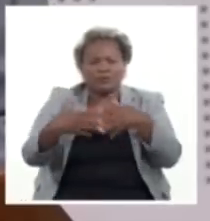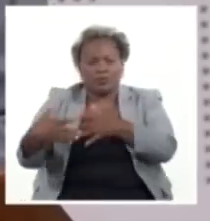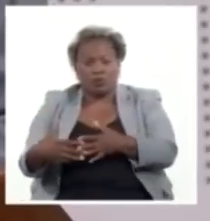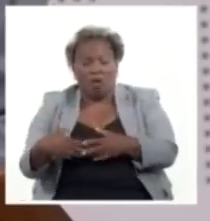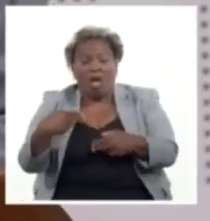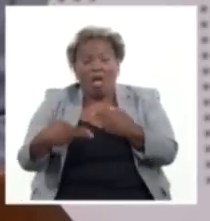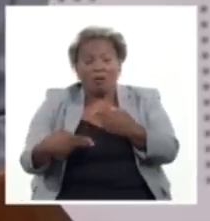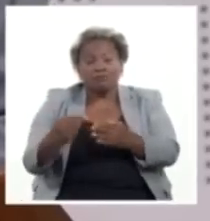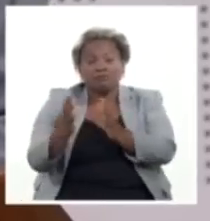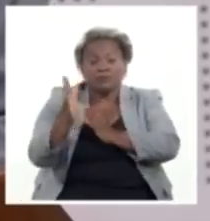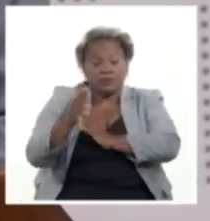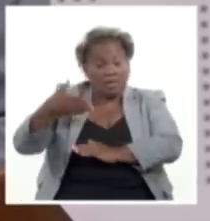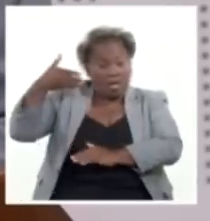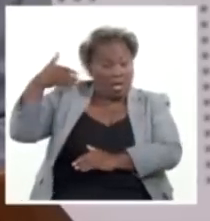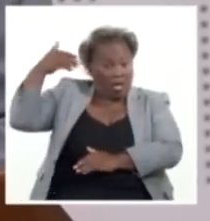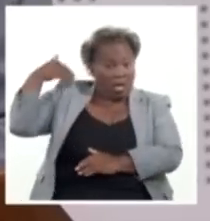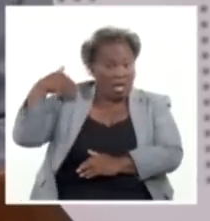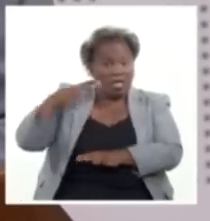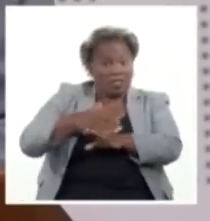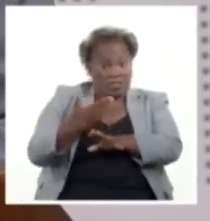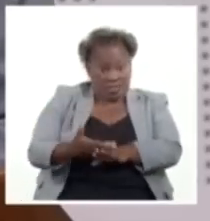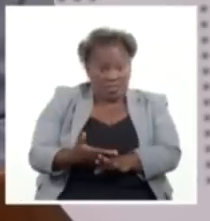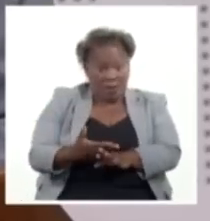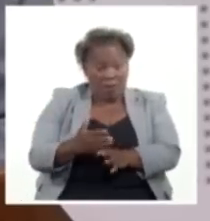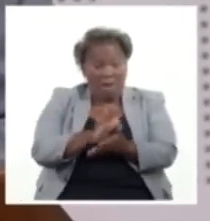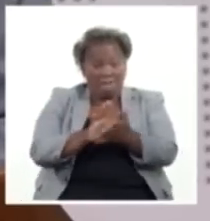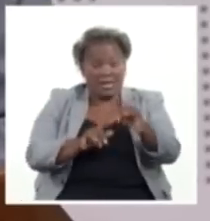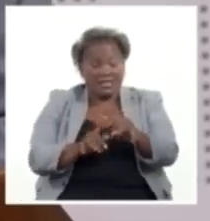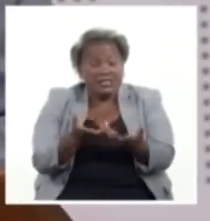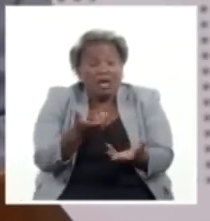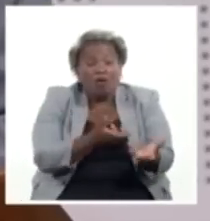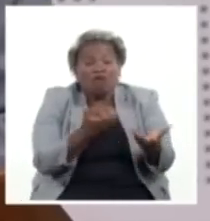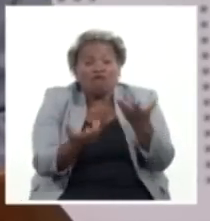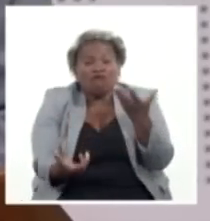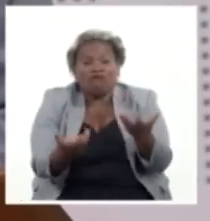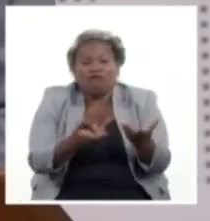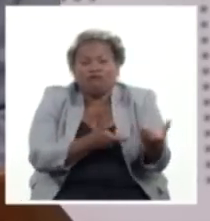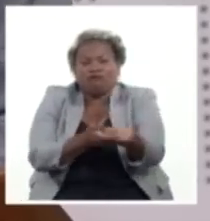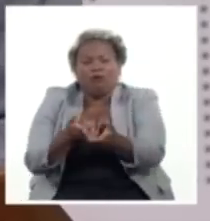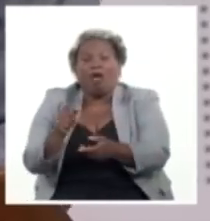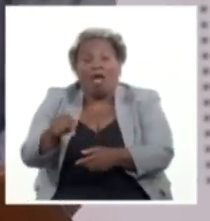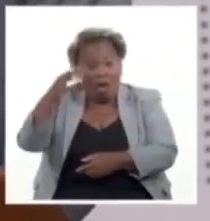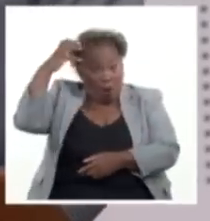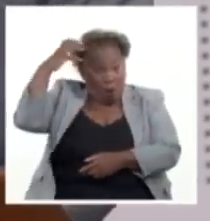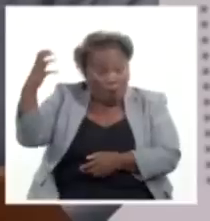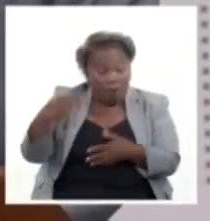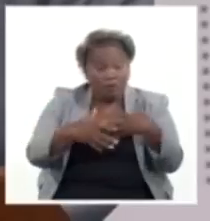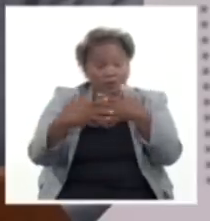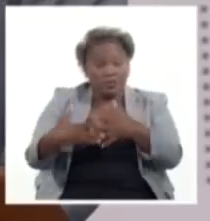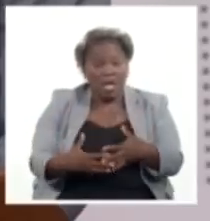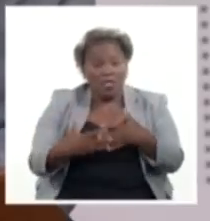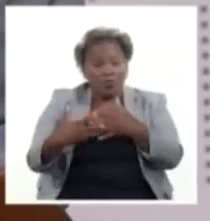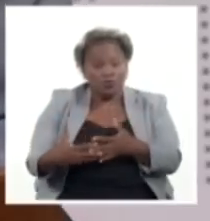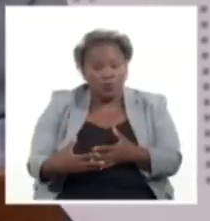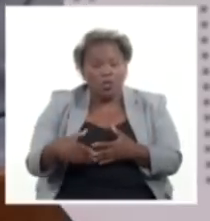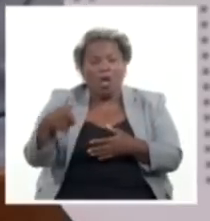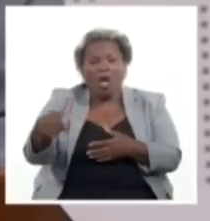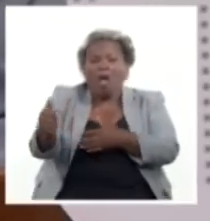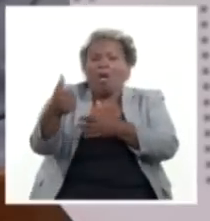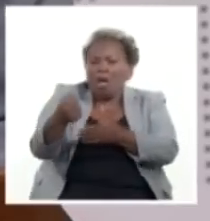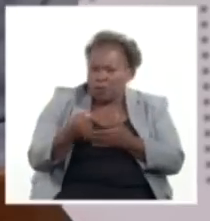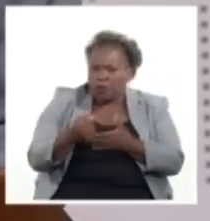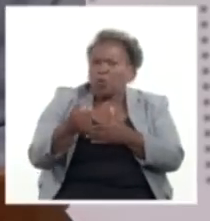meses, a raíz del incendio en la base de supertanqueros de Matanzas, el gobierno de los Estados Unidos nos ofreció alguna asesoría